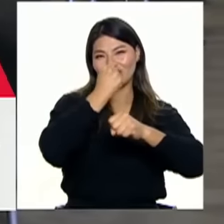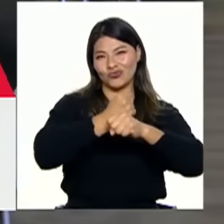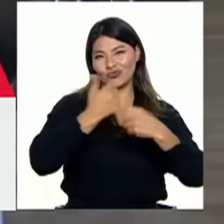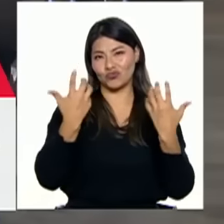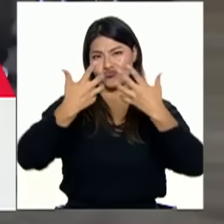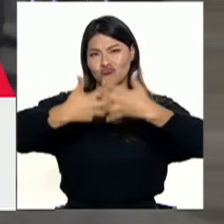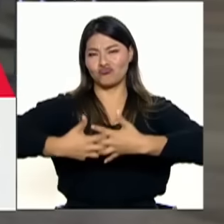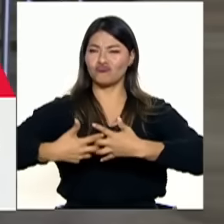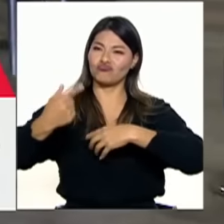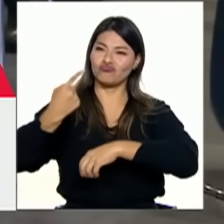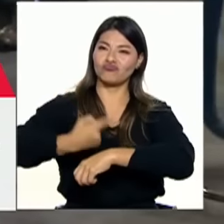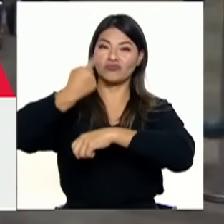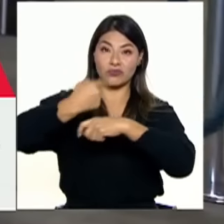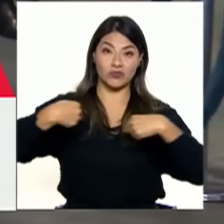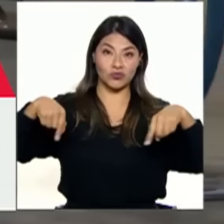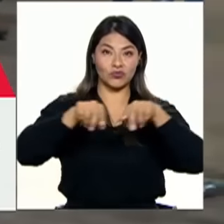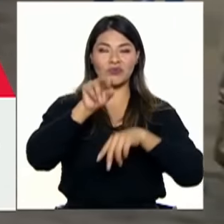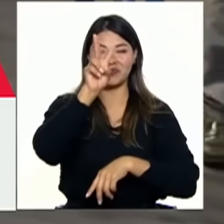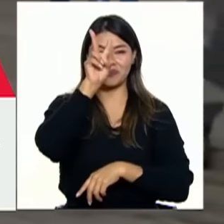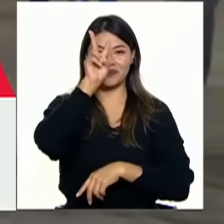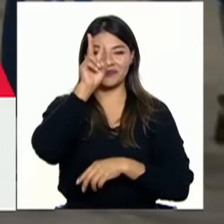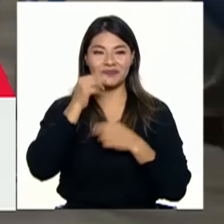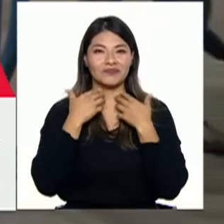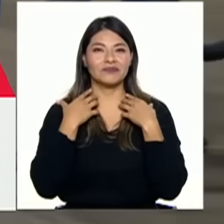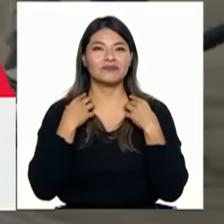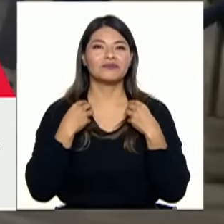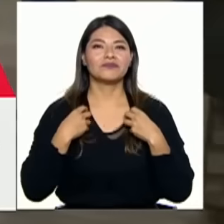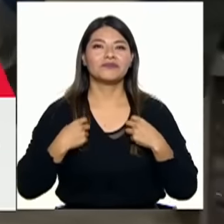Industrias y Día de la Industria en el Perú.